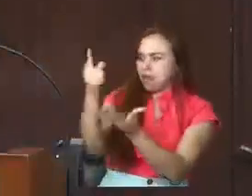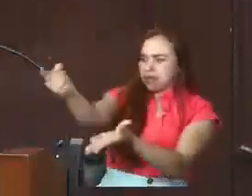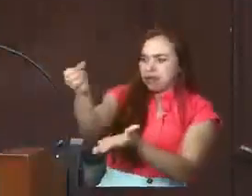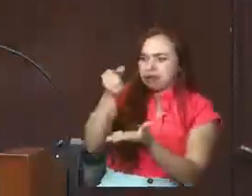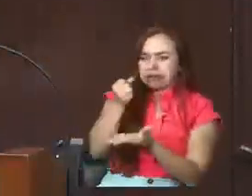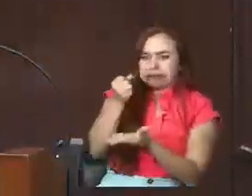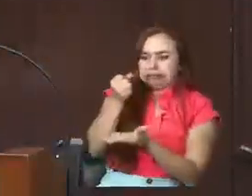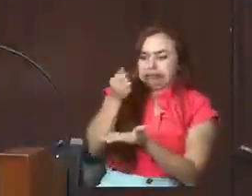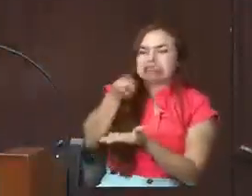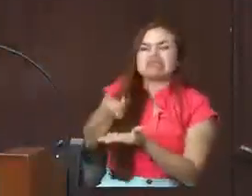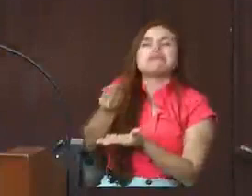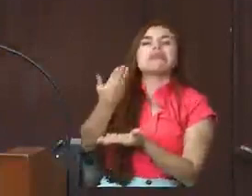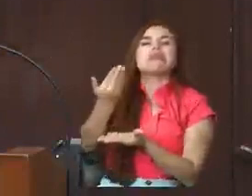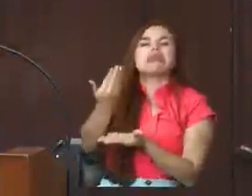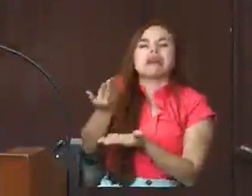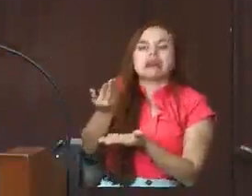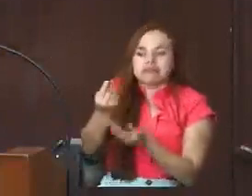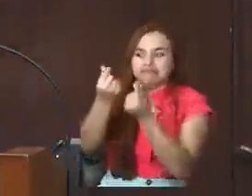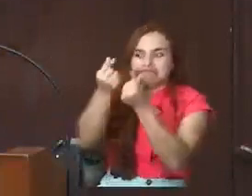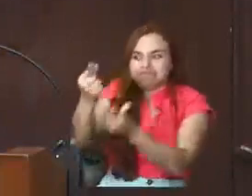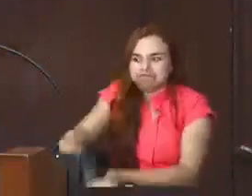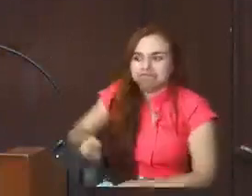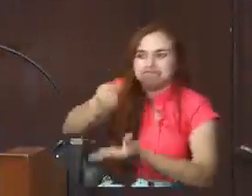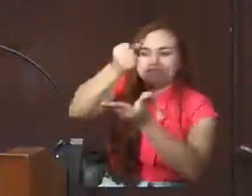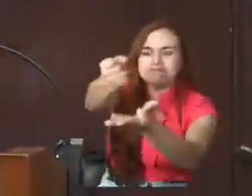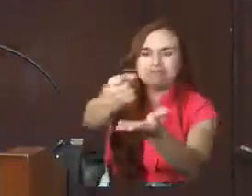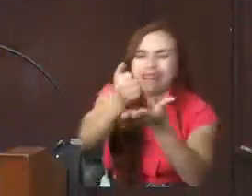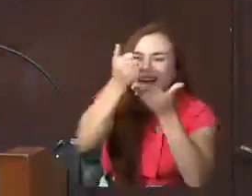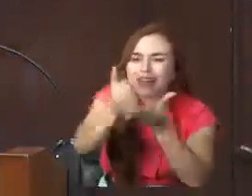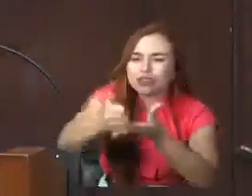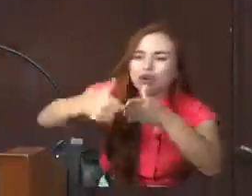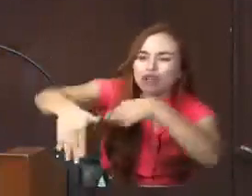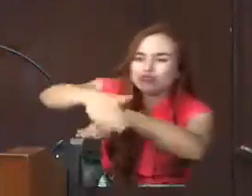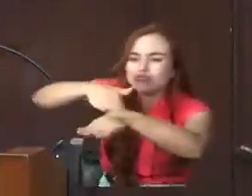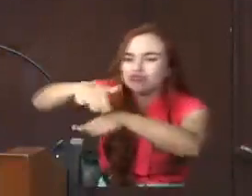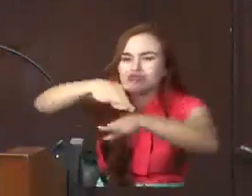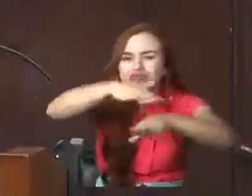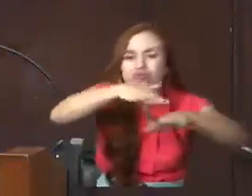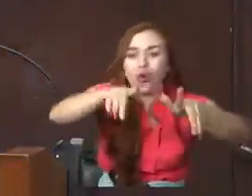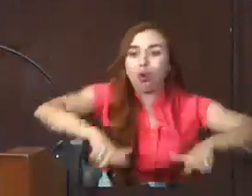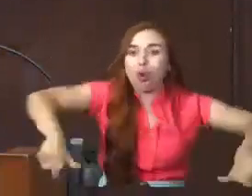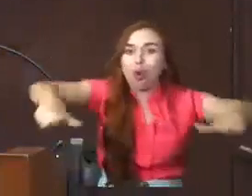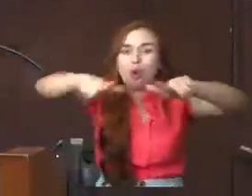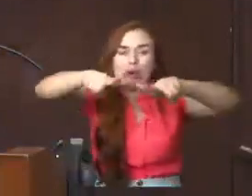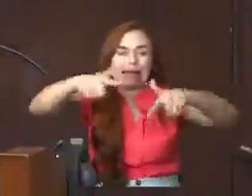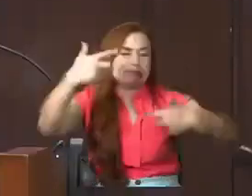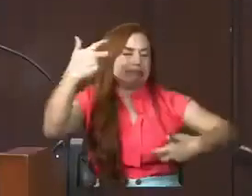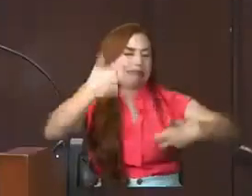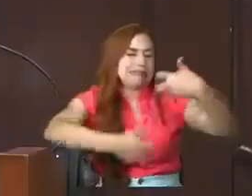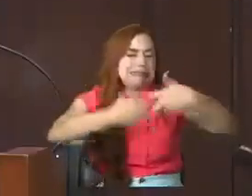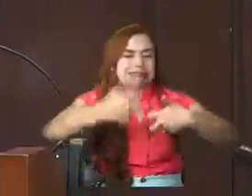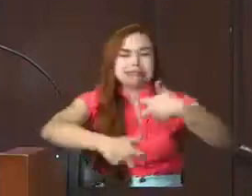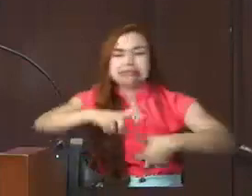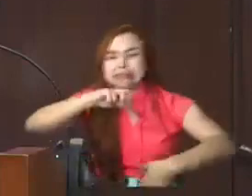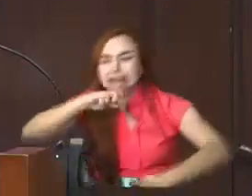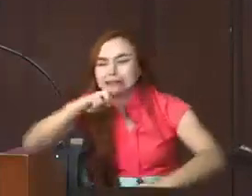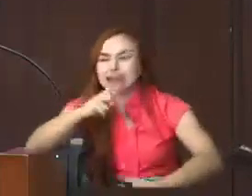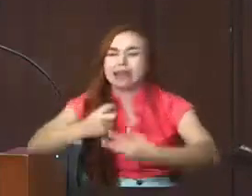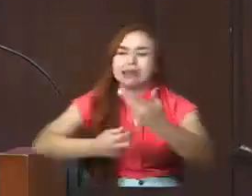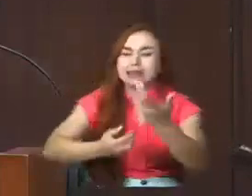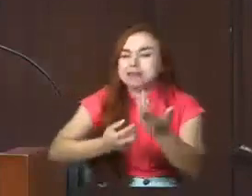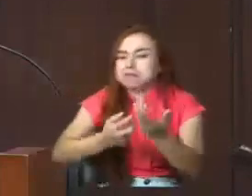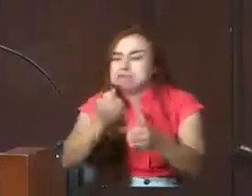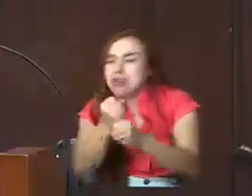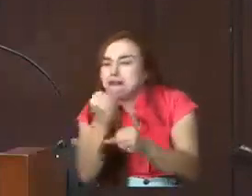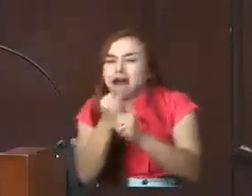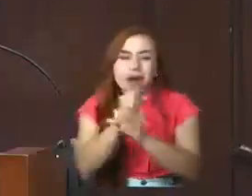por la recesión económica. La Ley 337, que crea los acuerdos de pago extraordinario en actos dictados por la